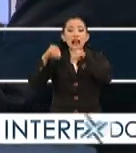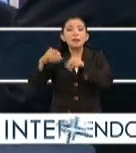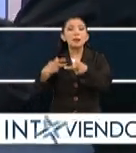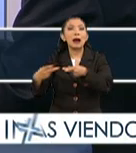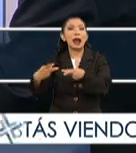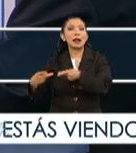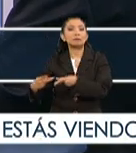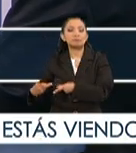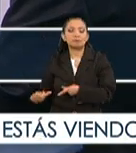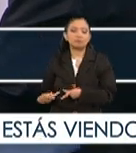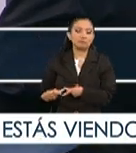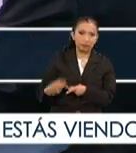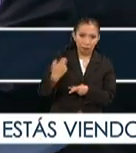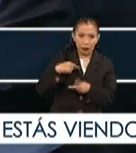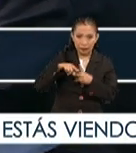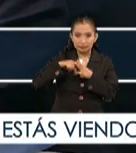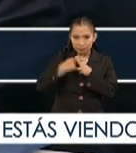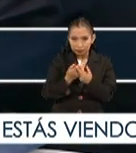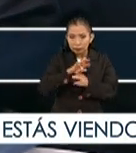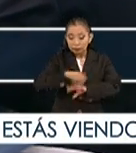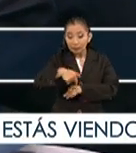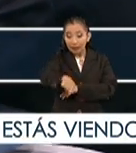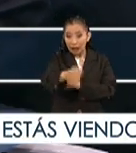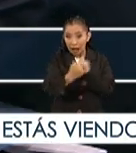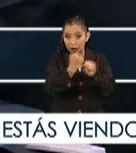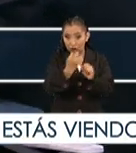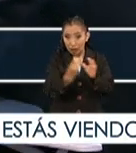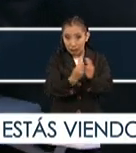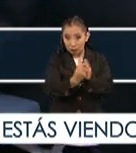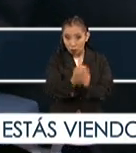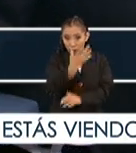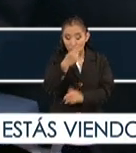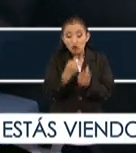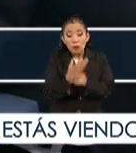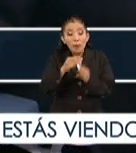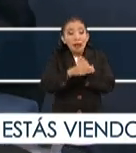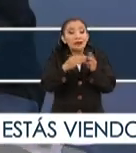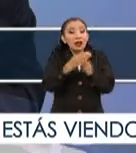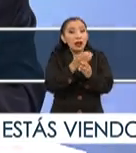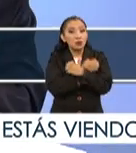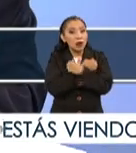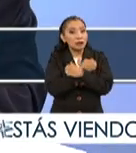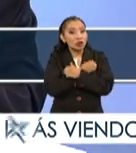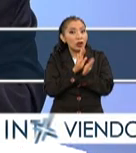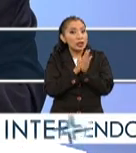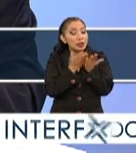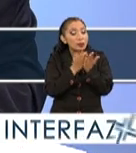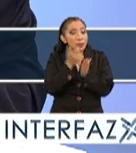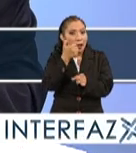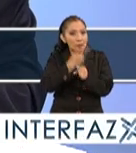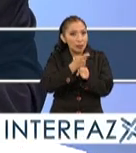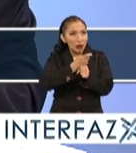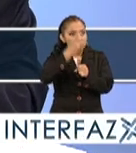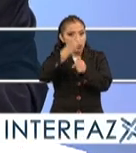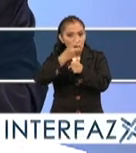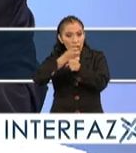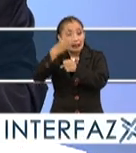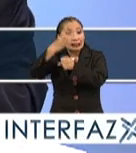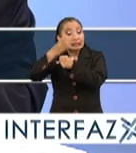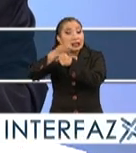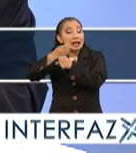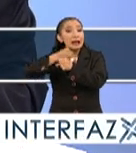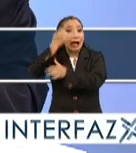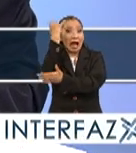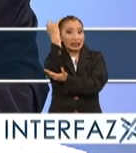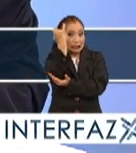educativos. Estamos iniciando en este ciclo escolar con nuevos materiales educativos para primero, segundo y tercero